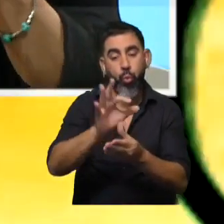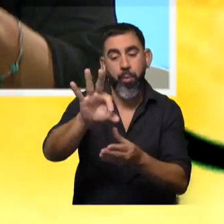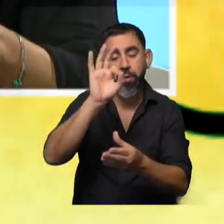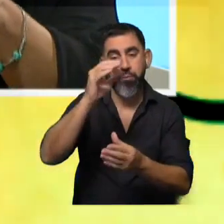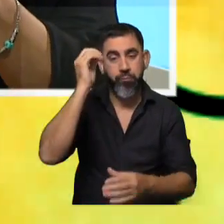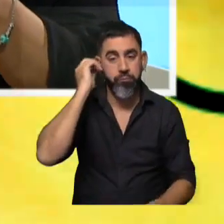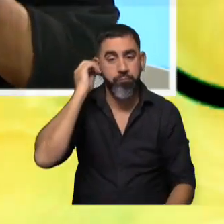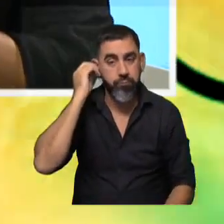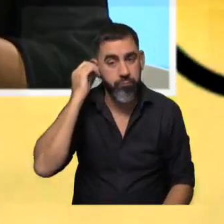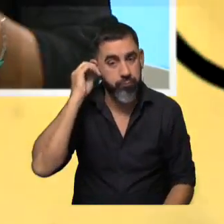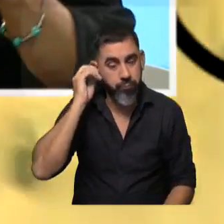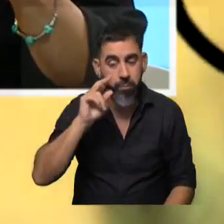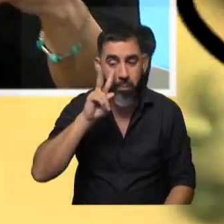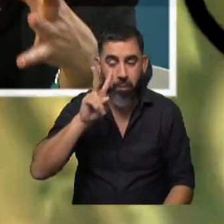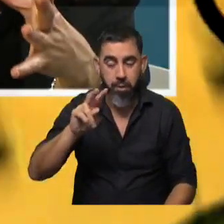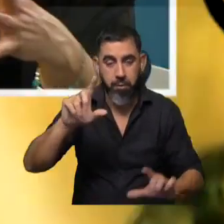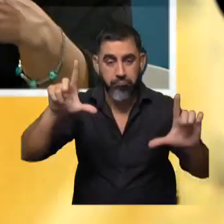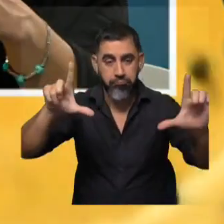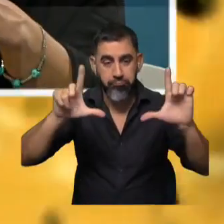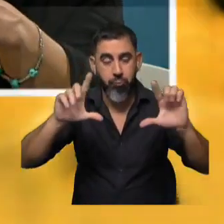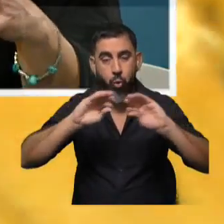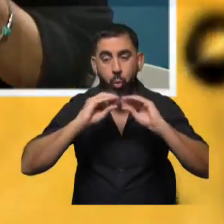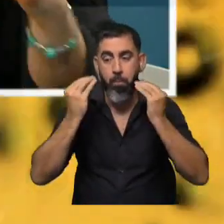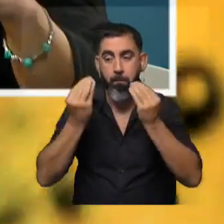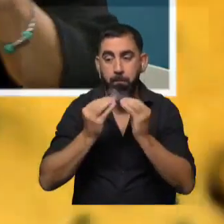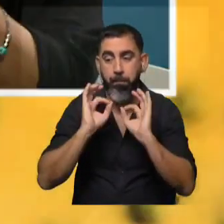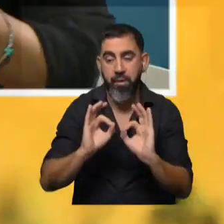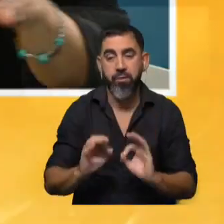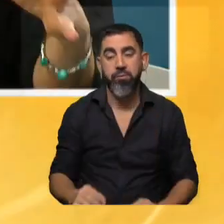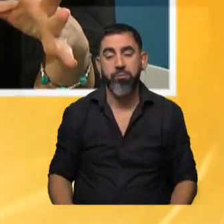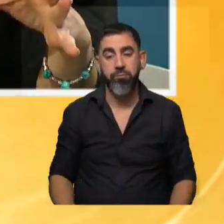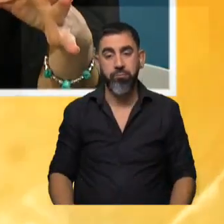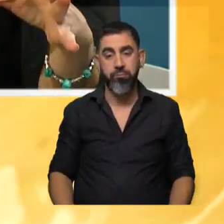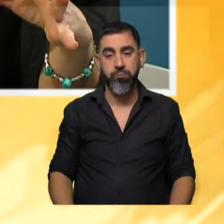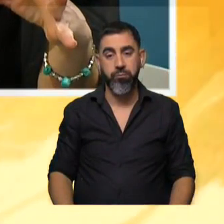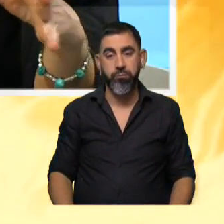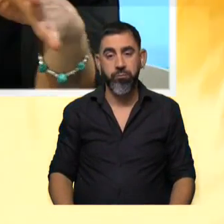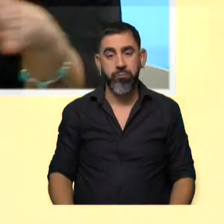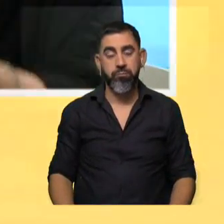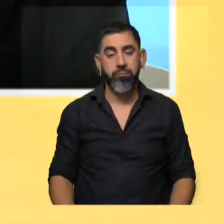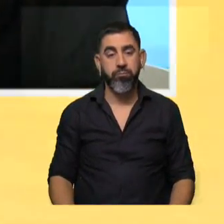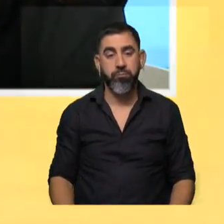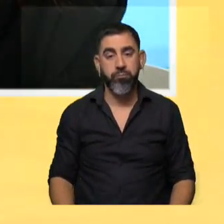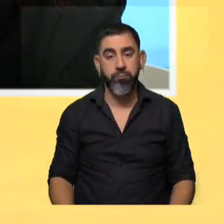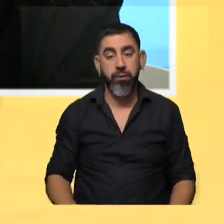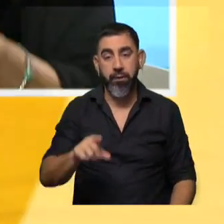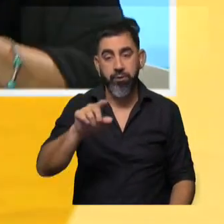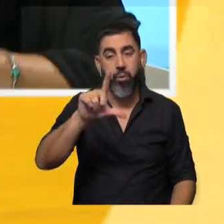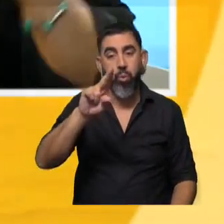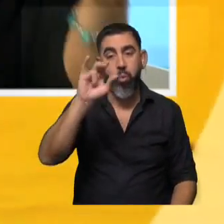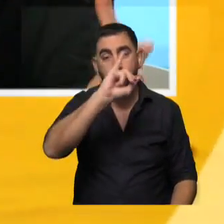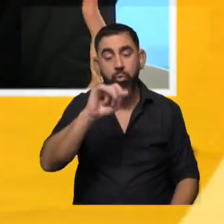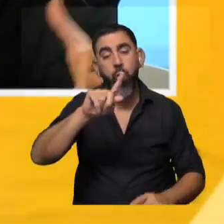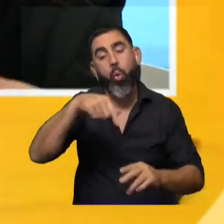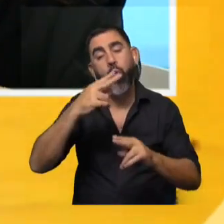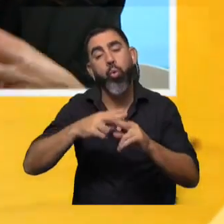filtrar, mirar la imagen entera. Entonces, explorar la colección. Perfecto. Eso es Luz. Esa es Luz. Y